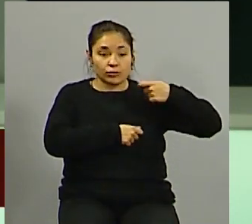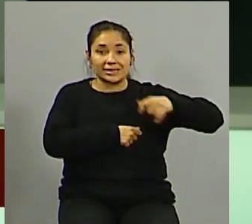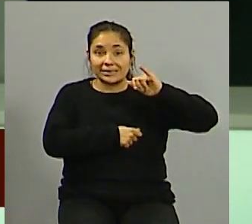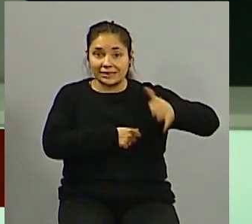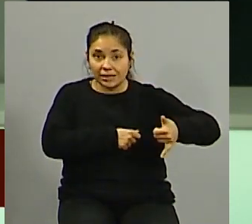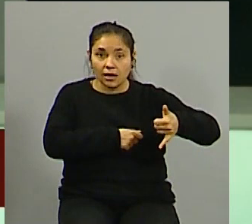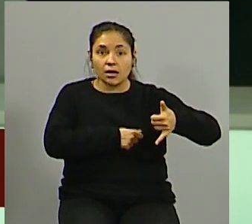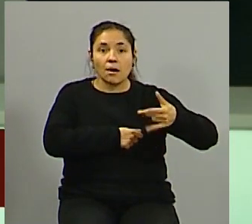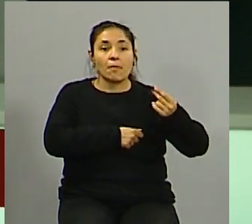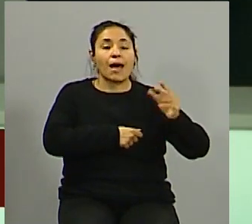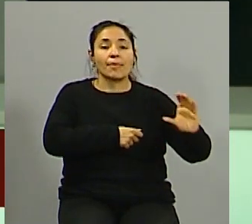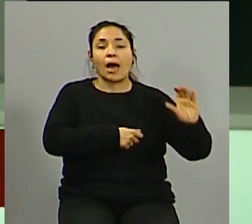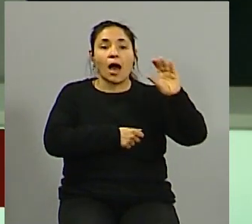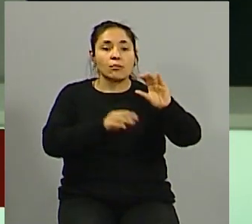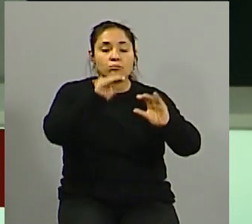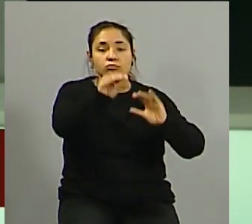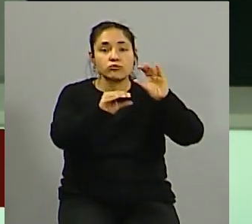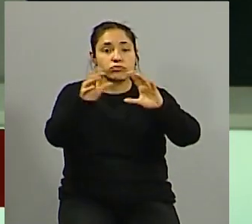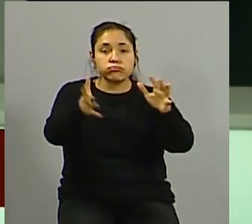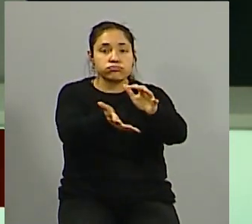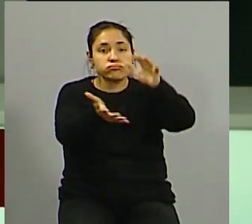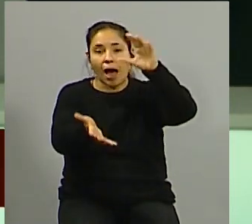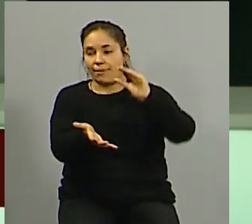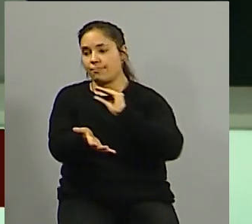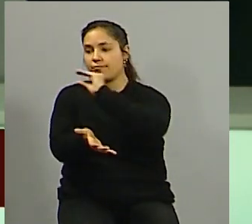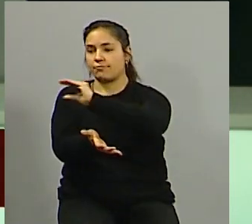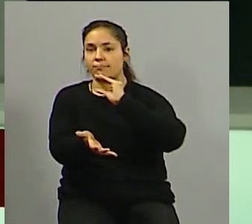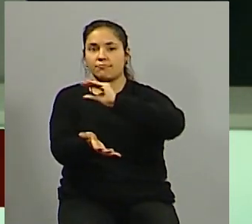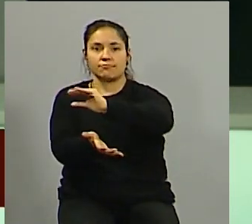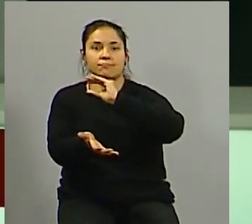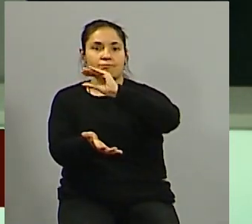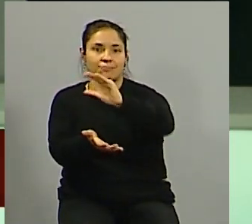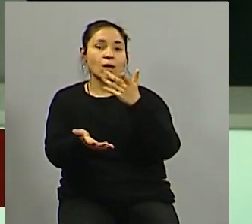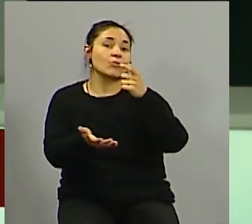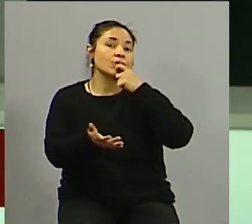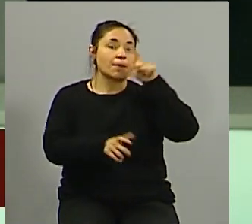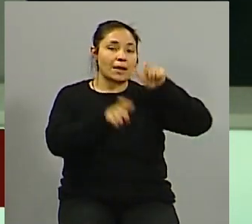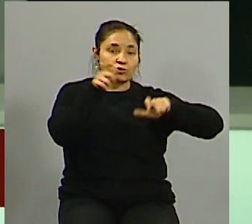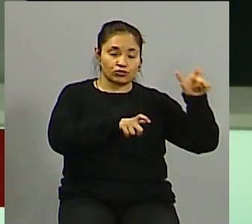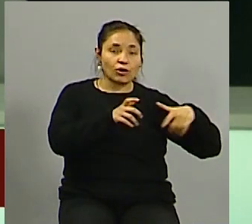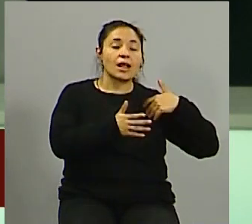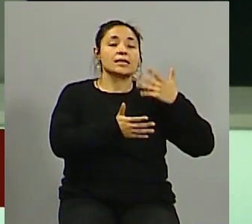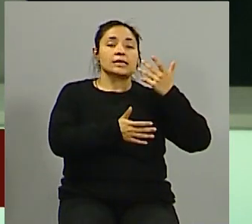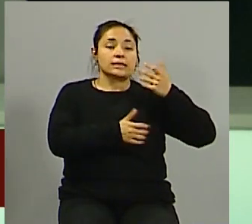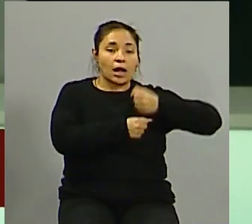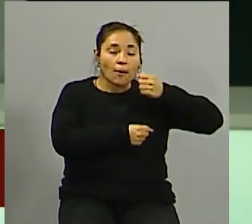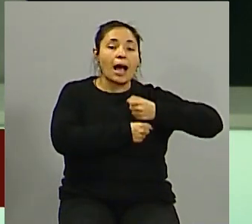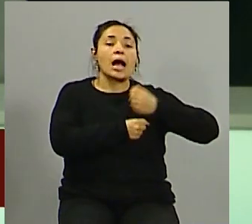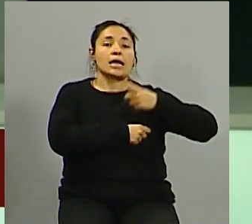los jubilados. Las personas que están en condiciones de salud aportan para las personas que no están en condiciones de salud, para hacer frente a una vida laboral, por